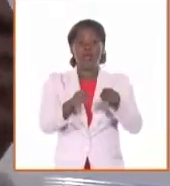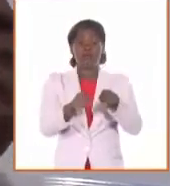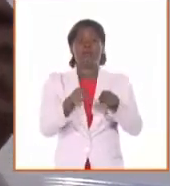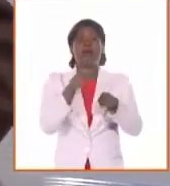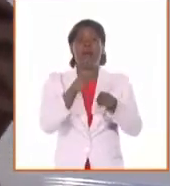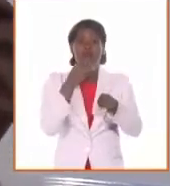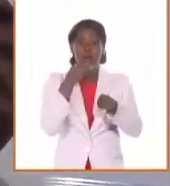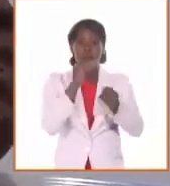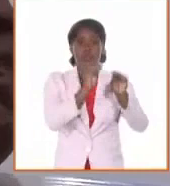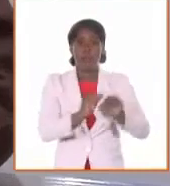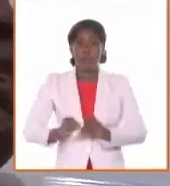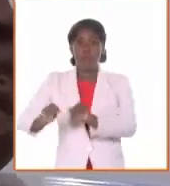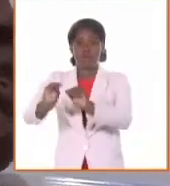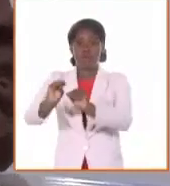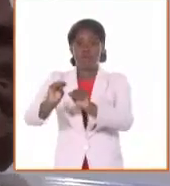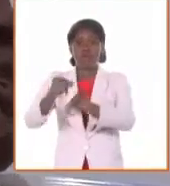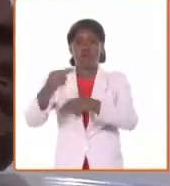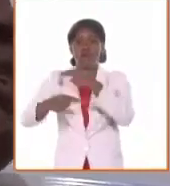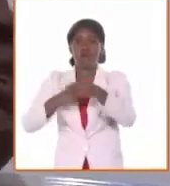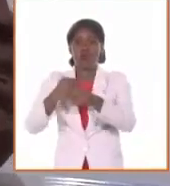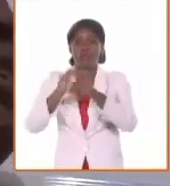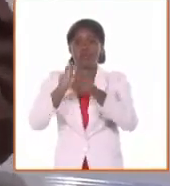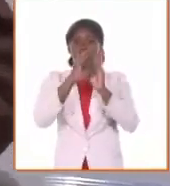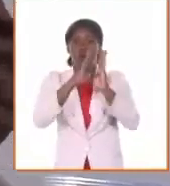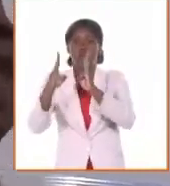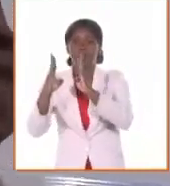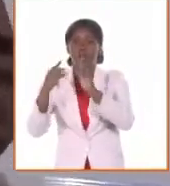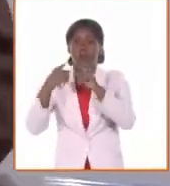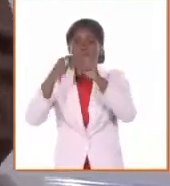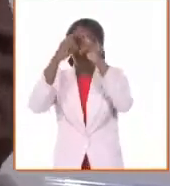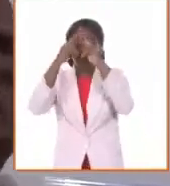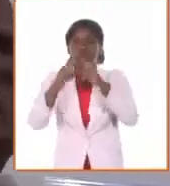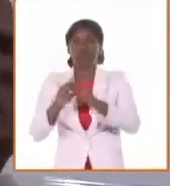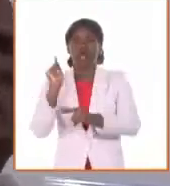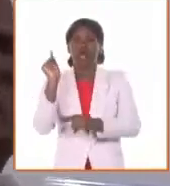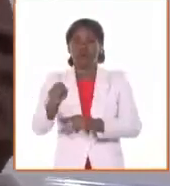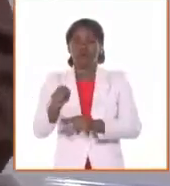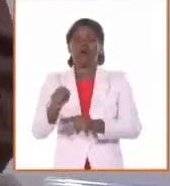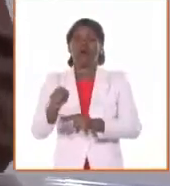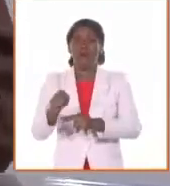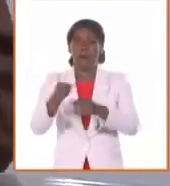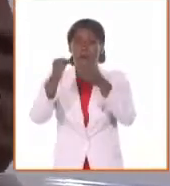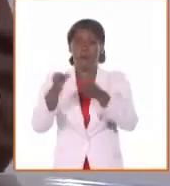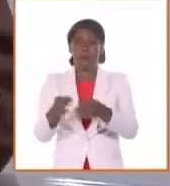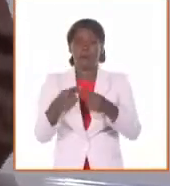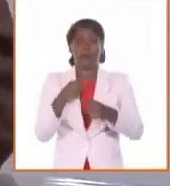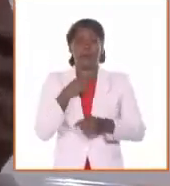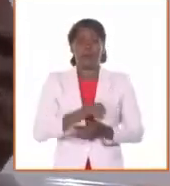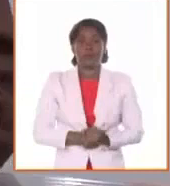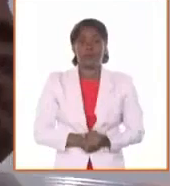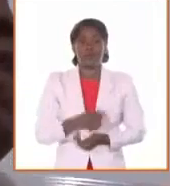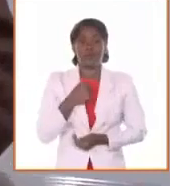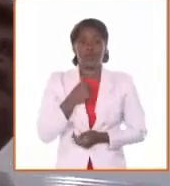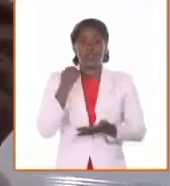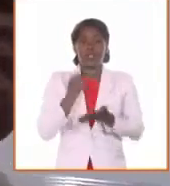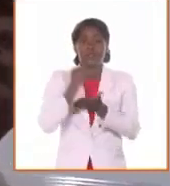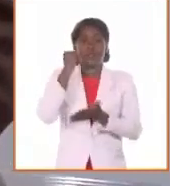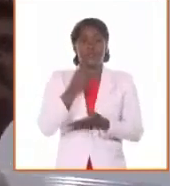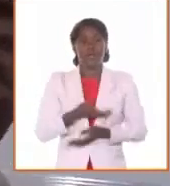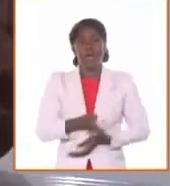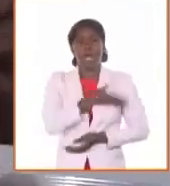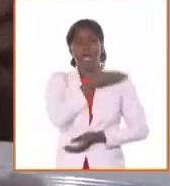excepciones Cuáles son las excepciones Por ejemplo yo no puedo certificar el estado conyugal que tenían